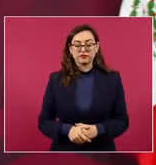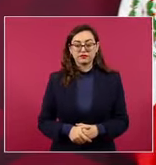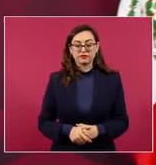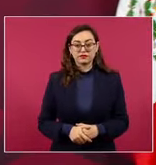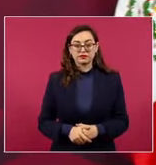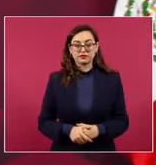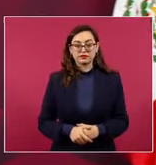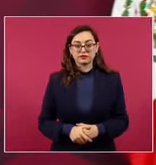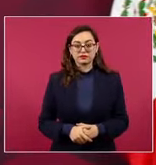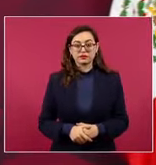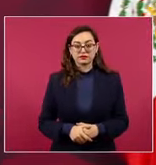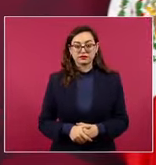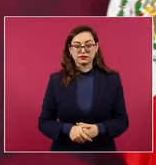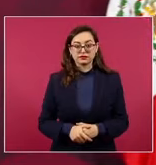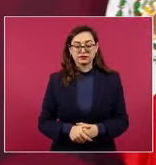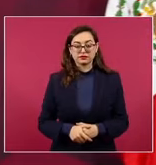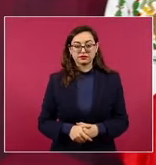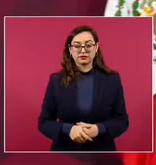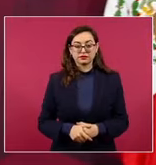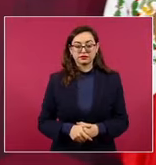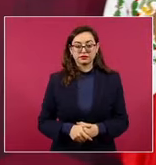forzadas,